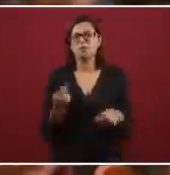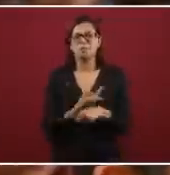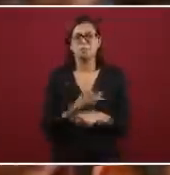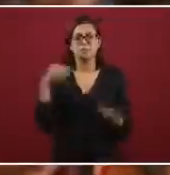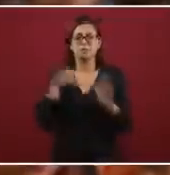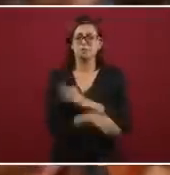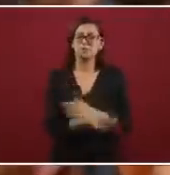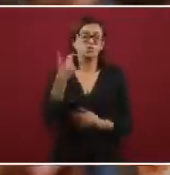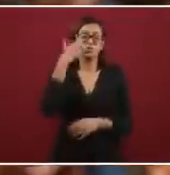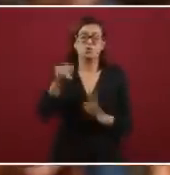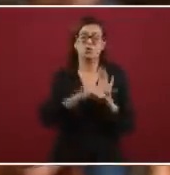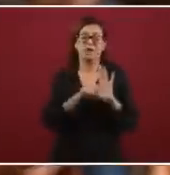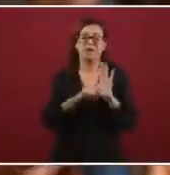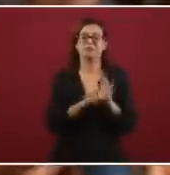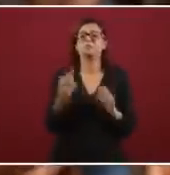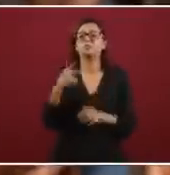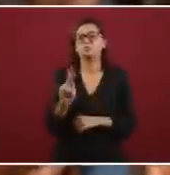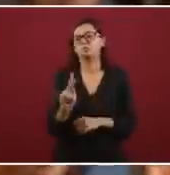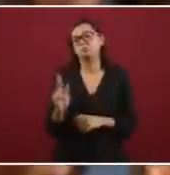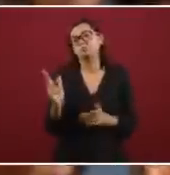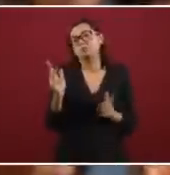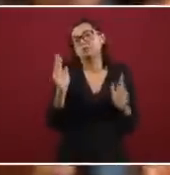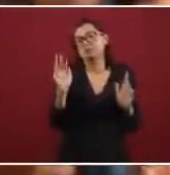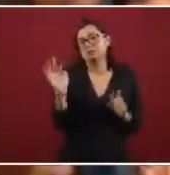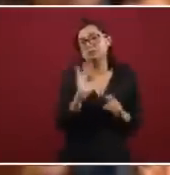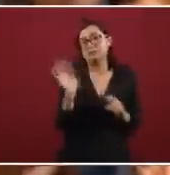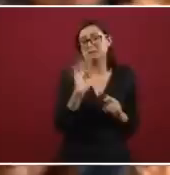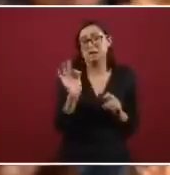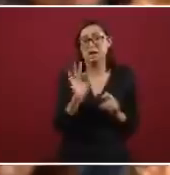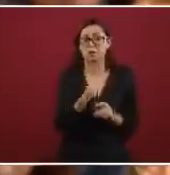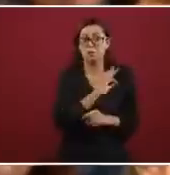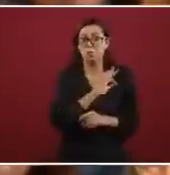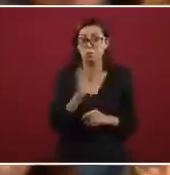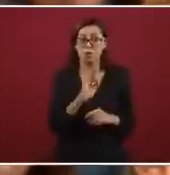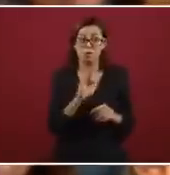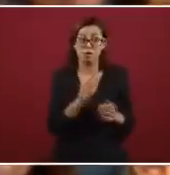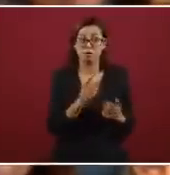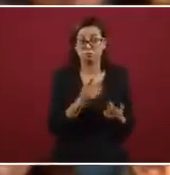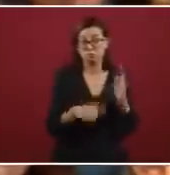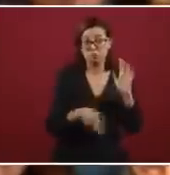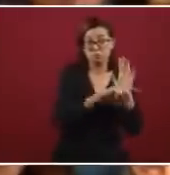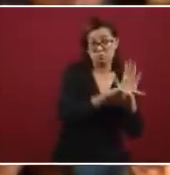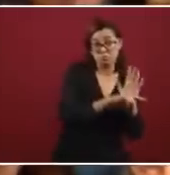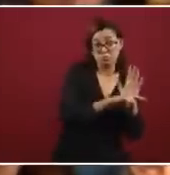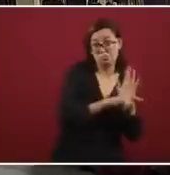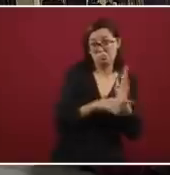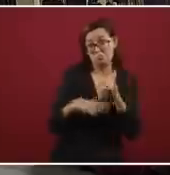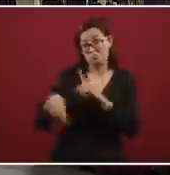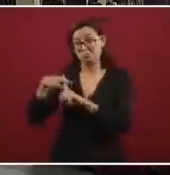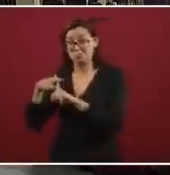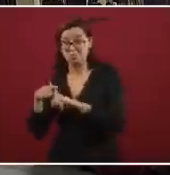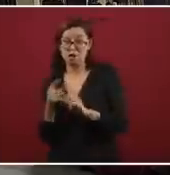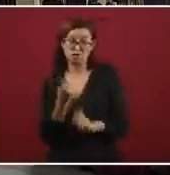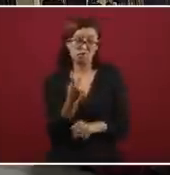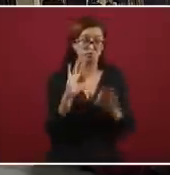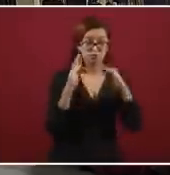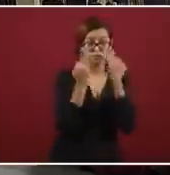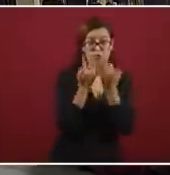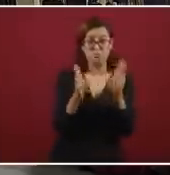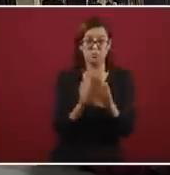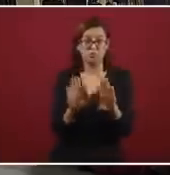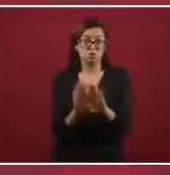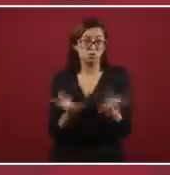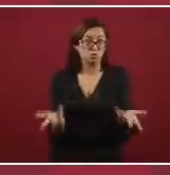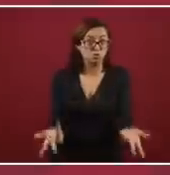No quiero ser aguafiestas, pero cómo también se puede ver el anverso y el reverso de la medalla. Gracias por su respuesta, sí, señor presidente. No,